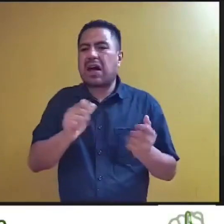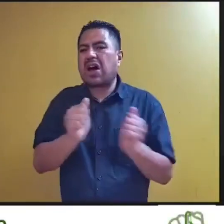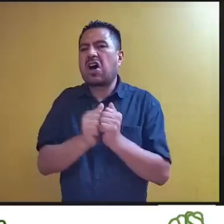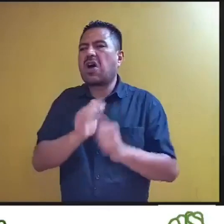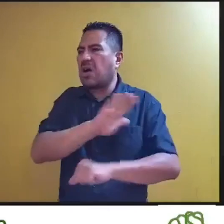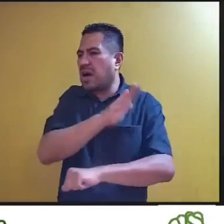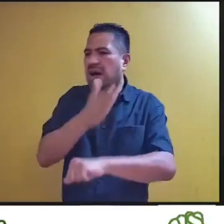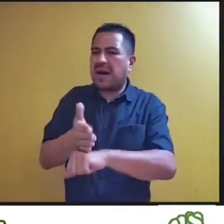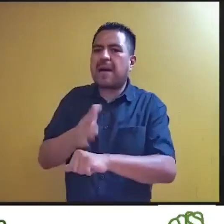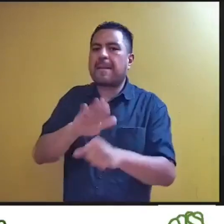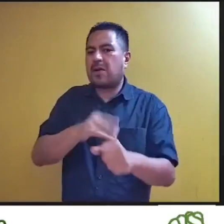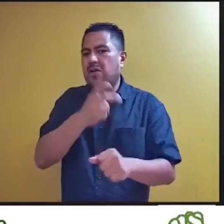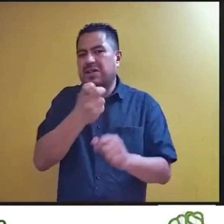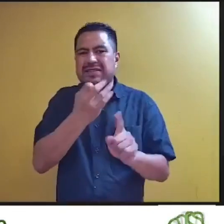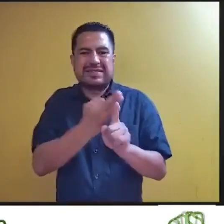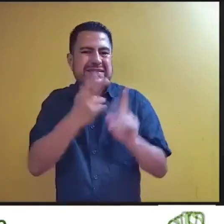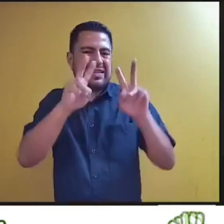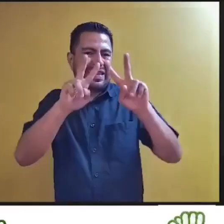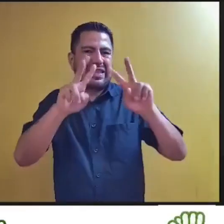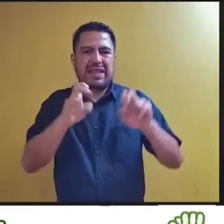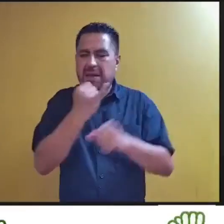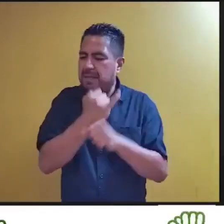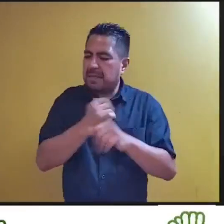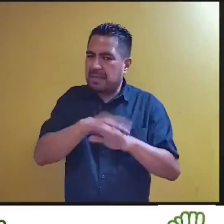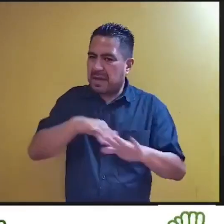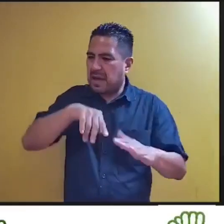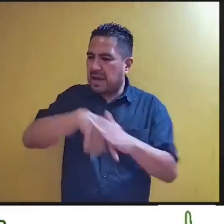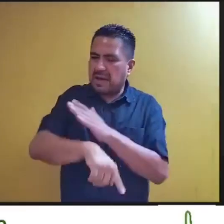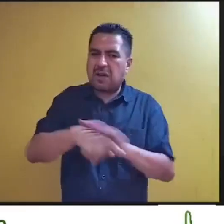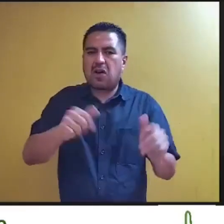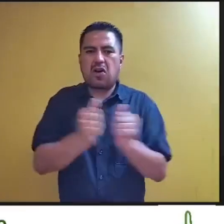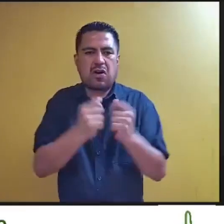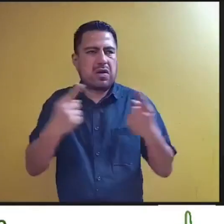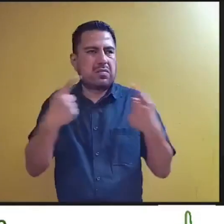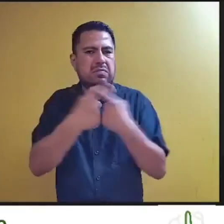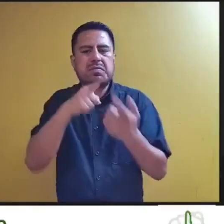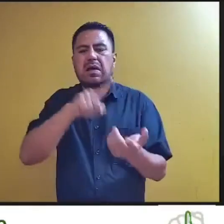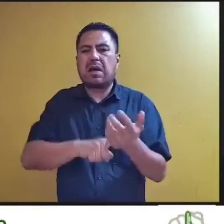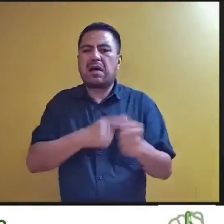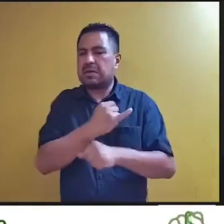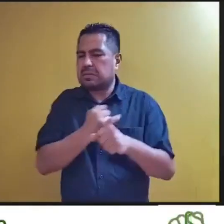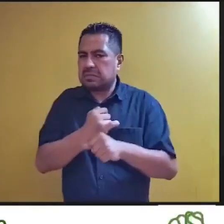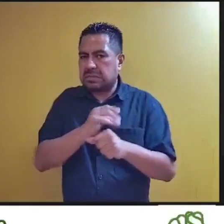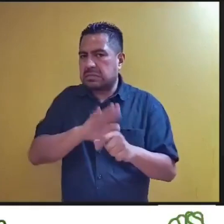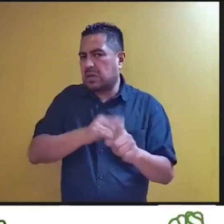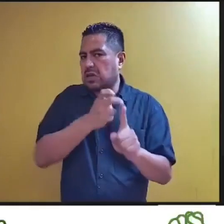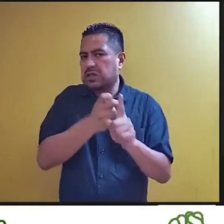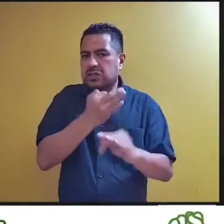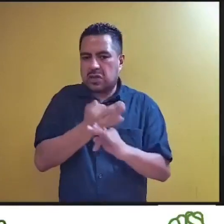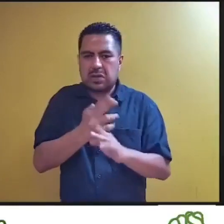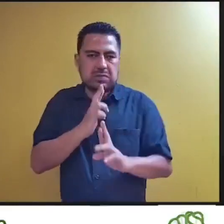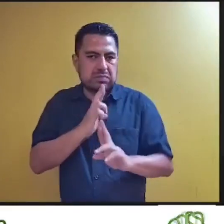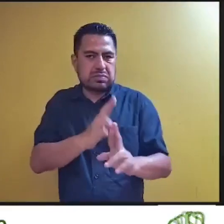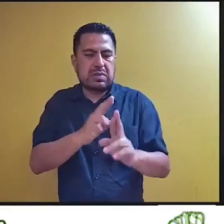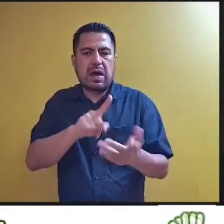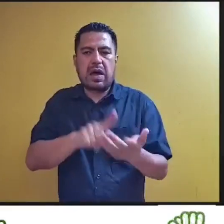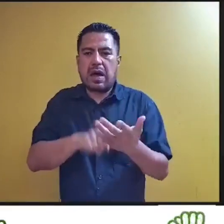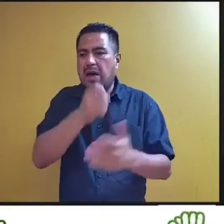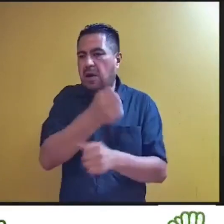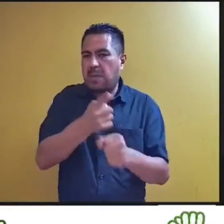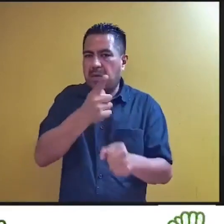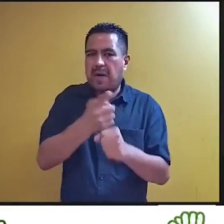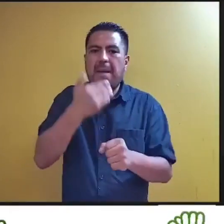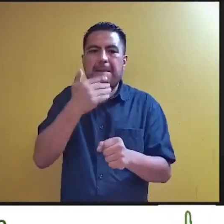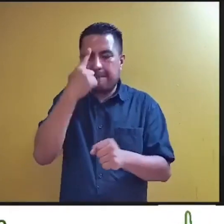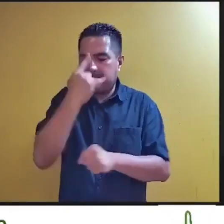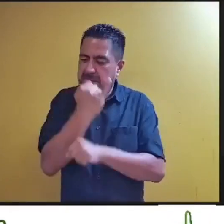infracción y por ello es un tema que corresponde con el análisis del fondo de la controversia, siendo entonces la etapa de resolución la fase oportuna y adecuada para